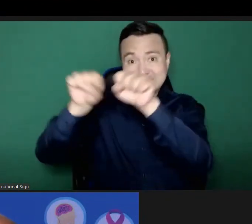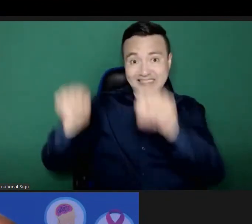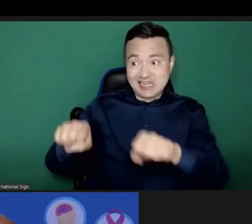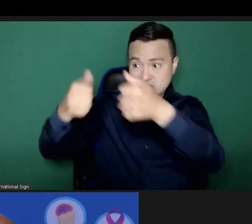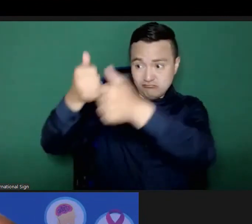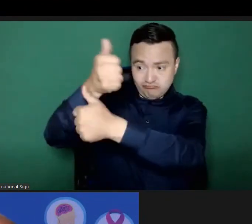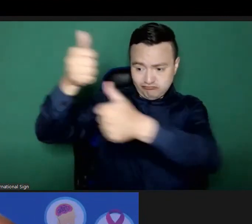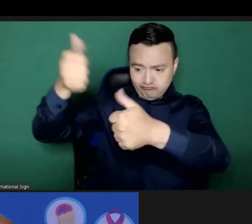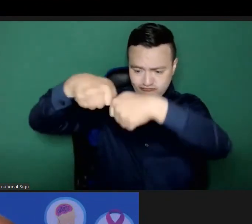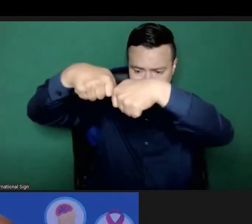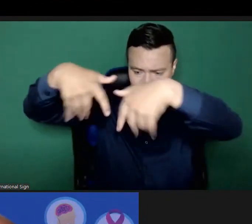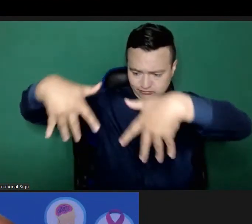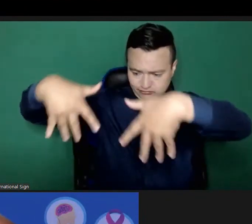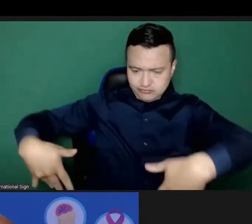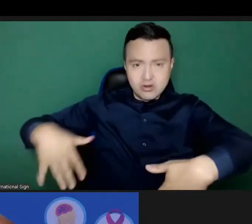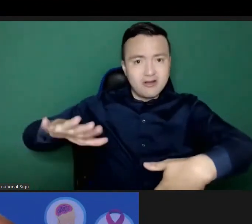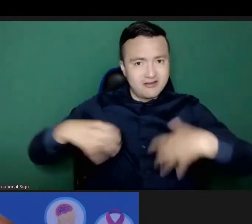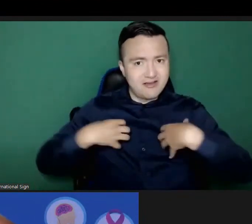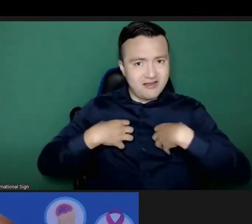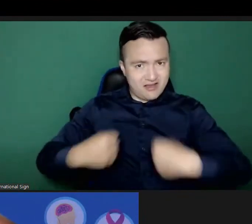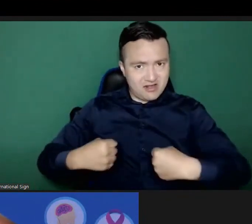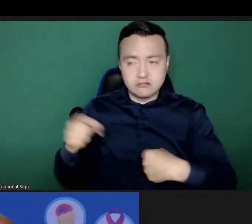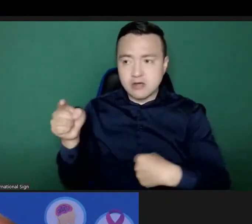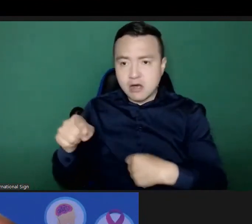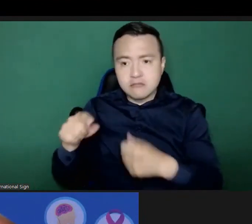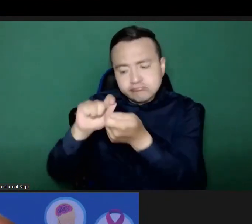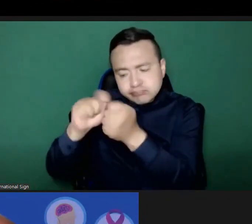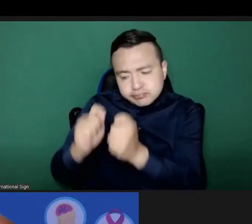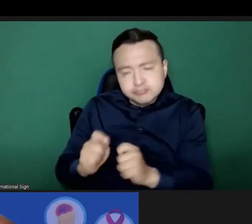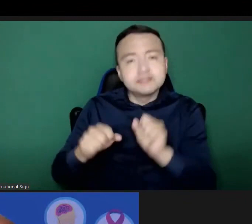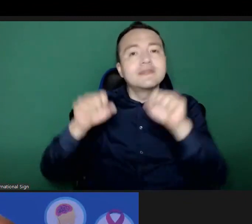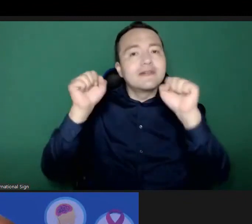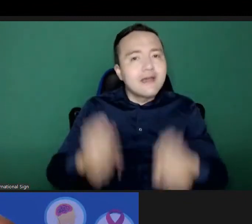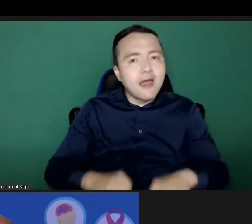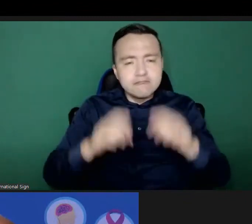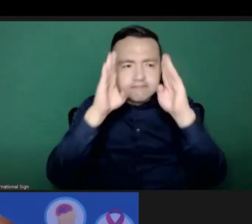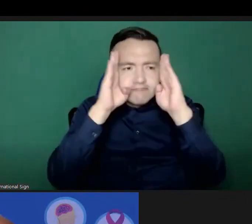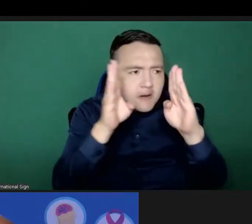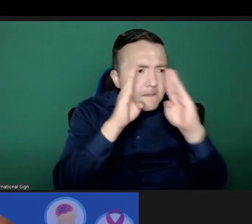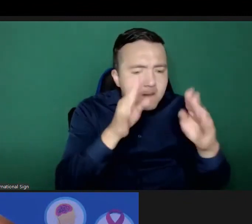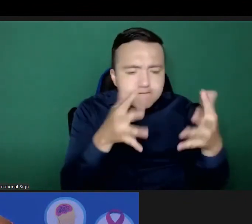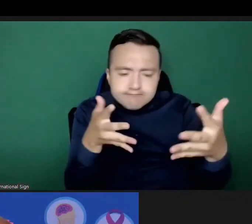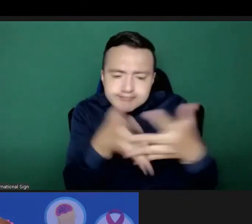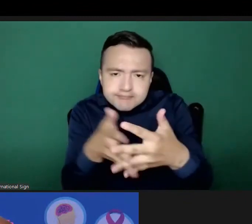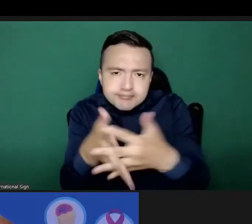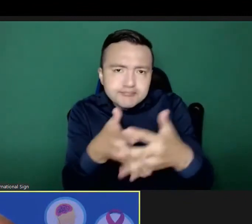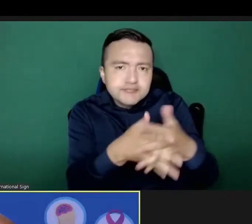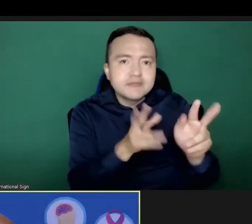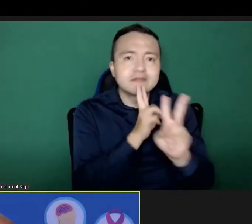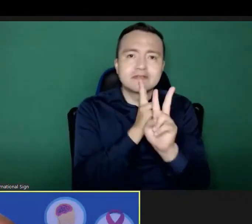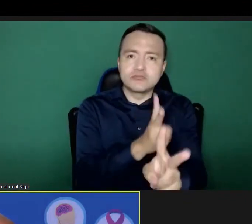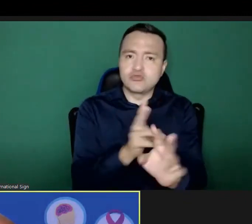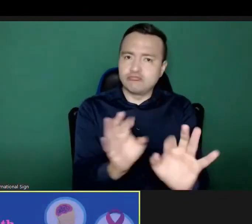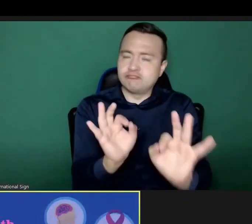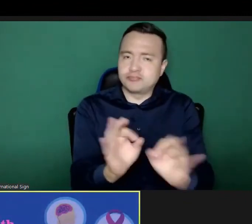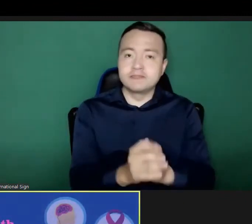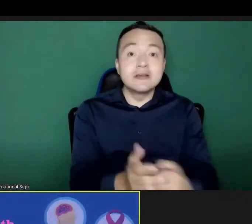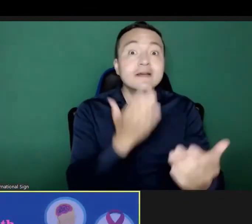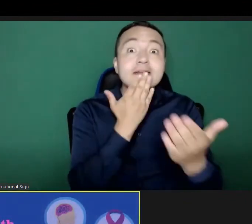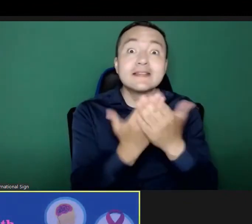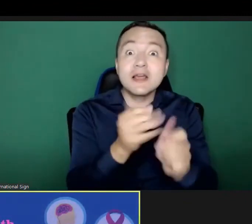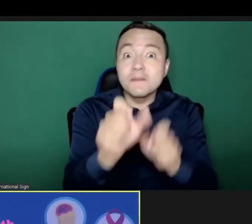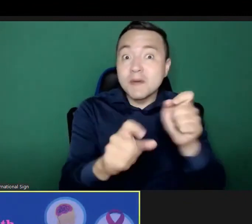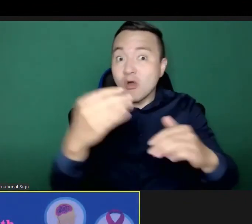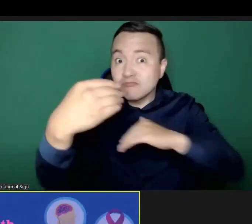las ENTs. Gracias por unirse a este webinario y les deseo a todos una discusión muy productiva. Ansem, tiene usted la palabra. Gracias,